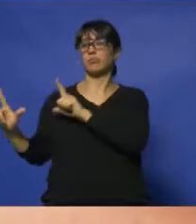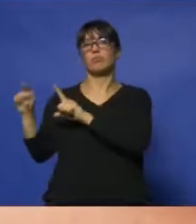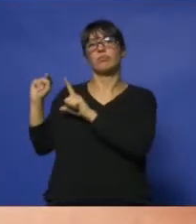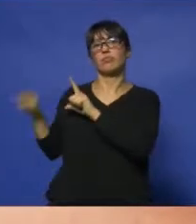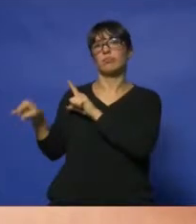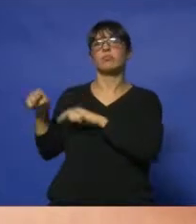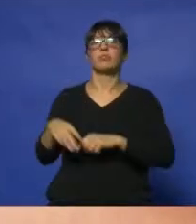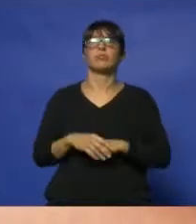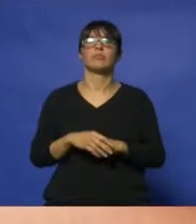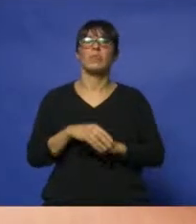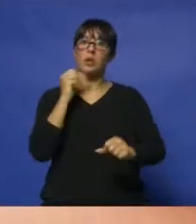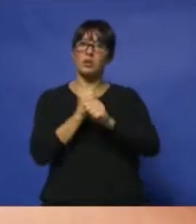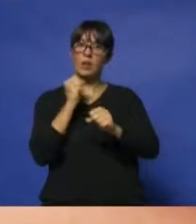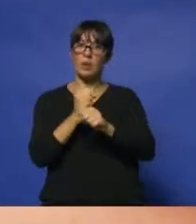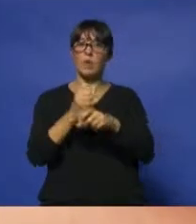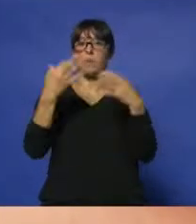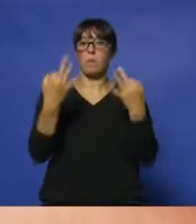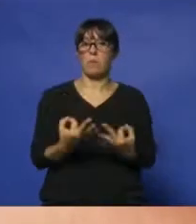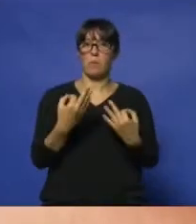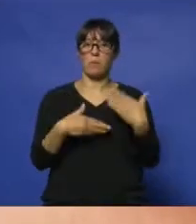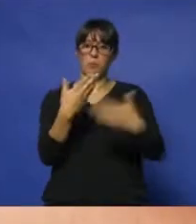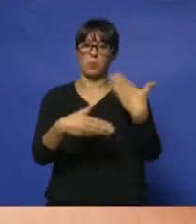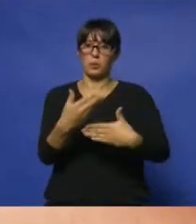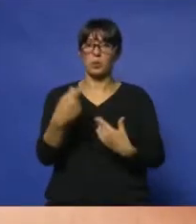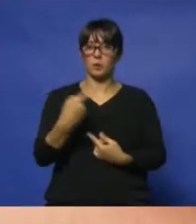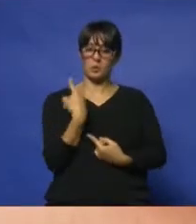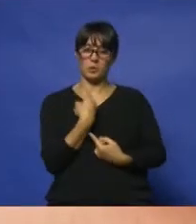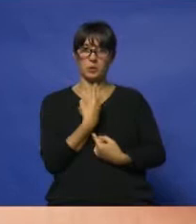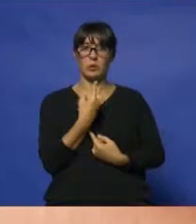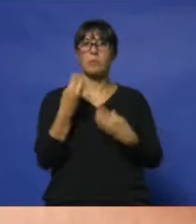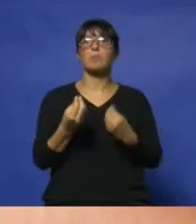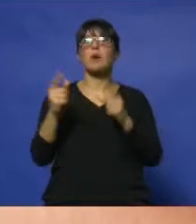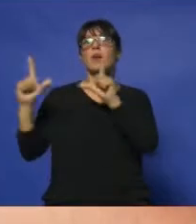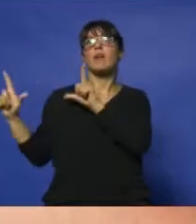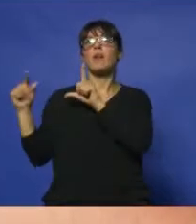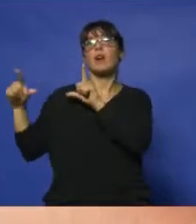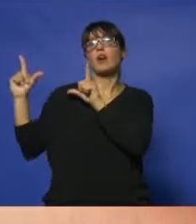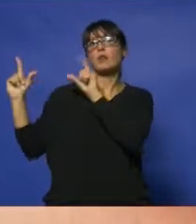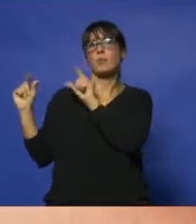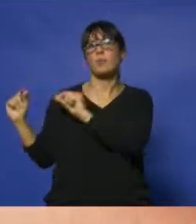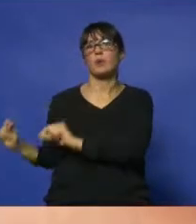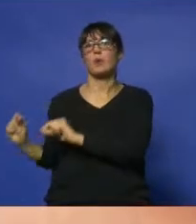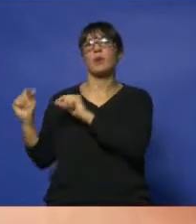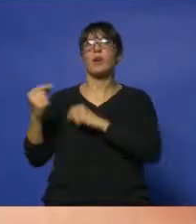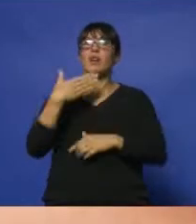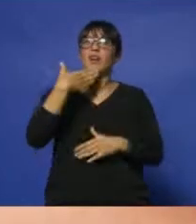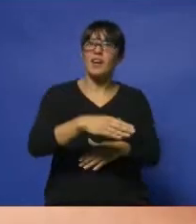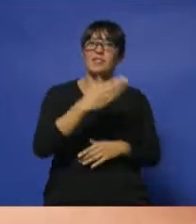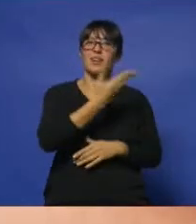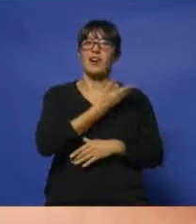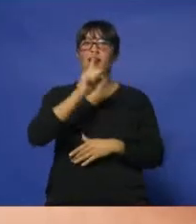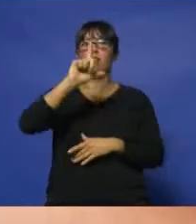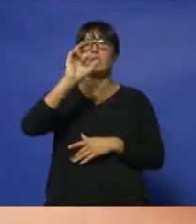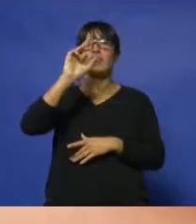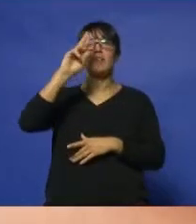Esto está pasando, gran trabajo de nuestros productores para mostrar estos números. Le agradecemos a Florencia que ha hecho el